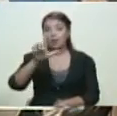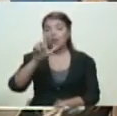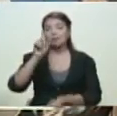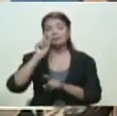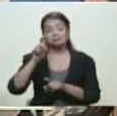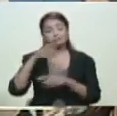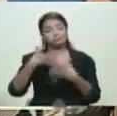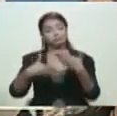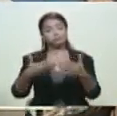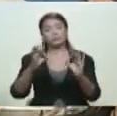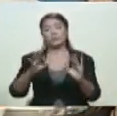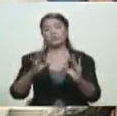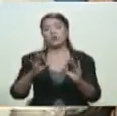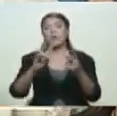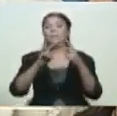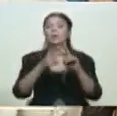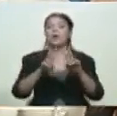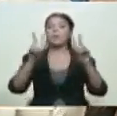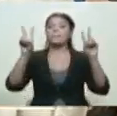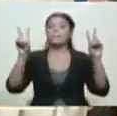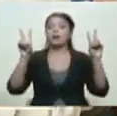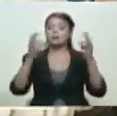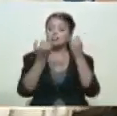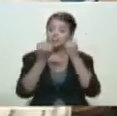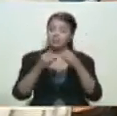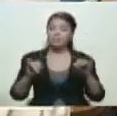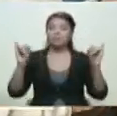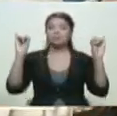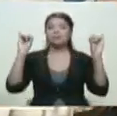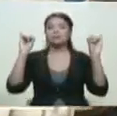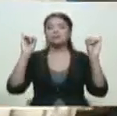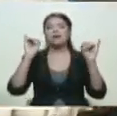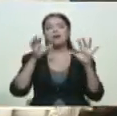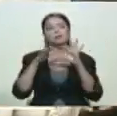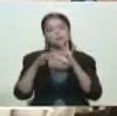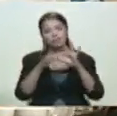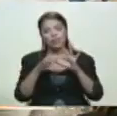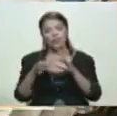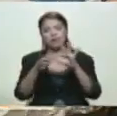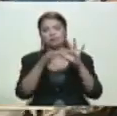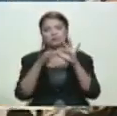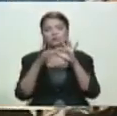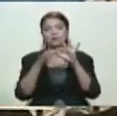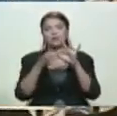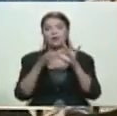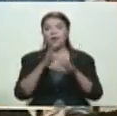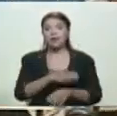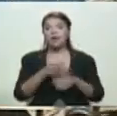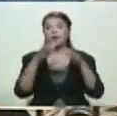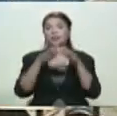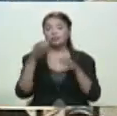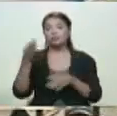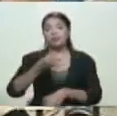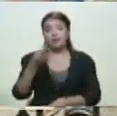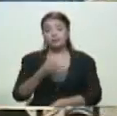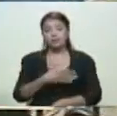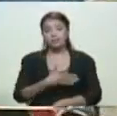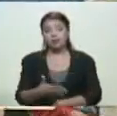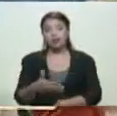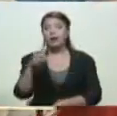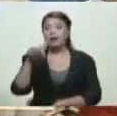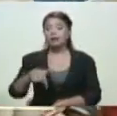lección histórica por la paz, por la independencia y por la soberanía. Y desde la Comisión para la Verdad,